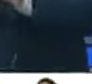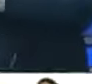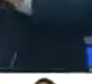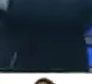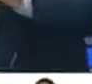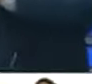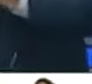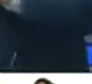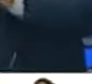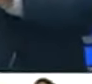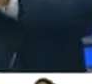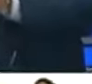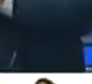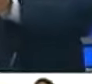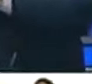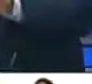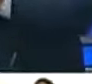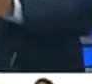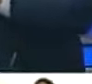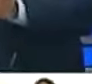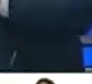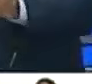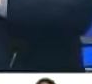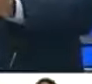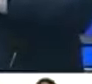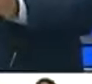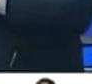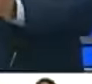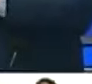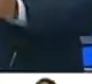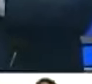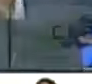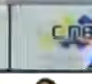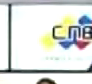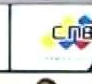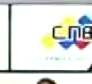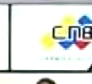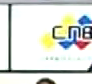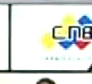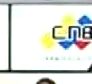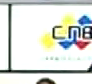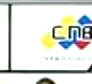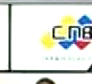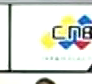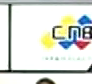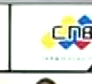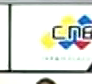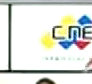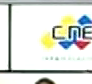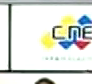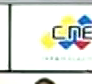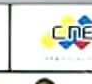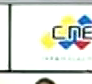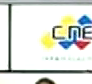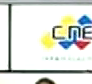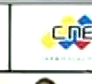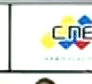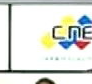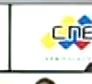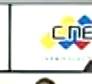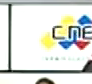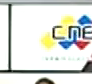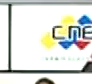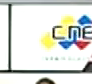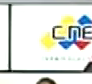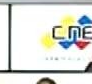de la Guayana Esequiba. Vemos cómo el presidente muestra ante el público presente esta importante acta que quedará en la historia,